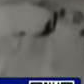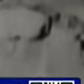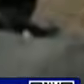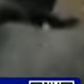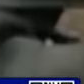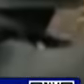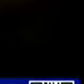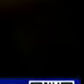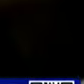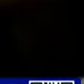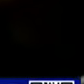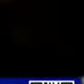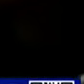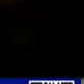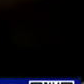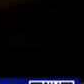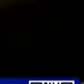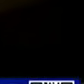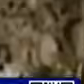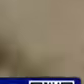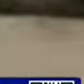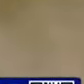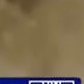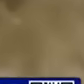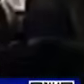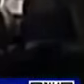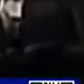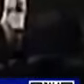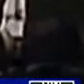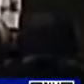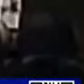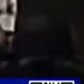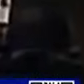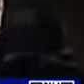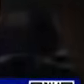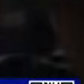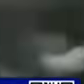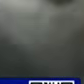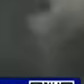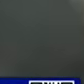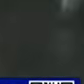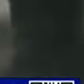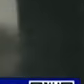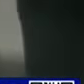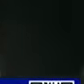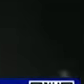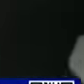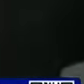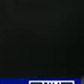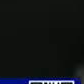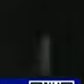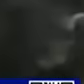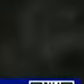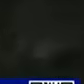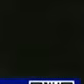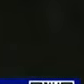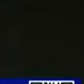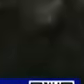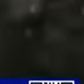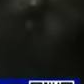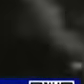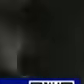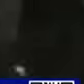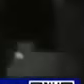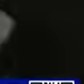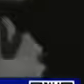jamás deberían repetirse, más de 50 estados del mundo tomaron cartas en el asunto. Luego de 2 años de arduo trabajo, un